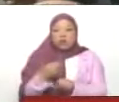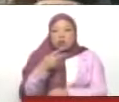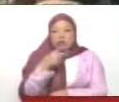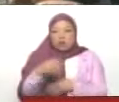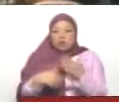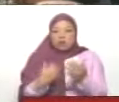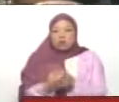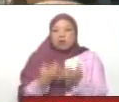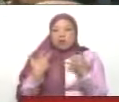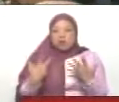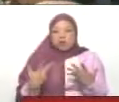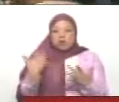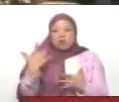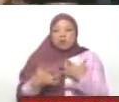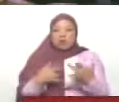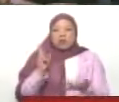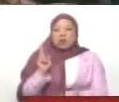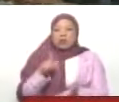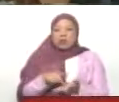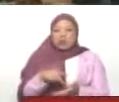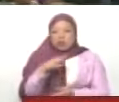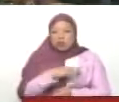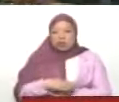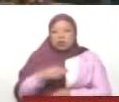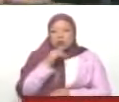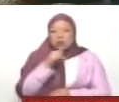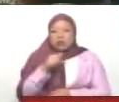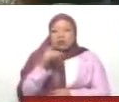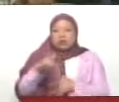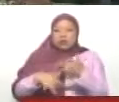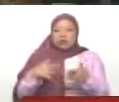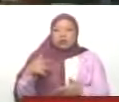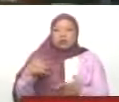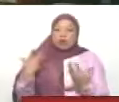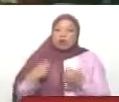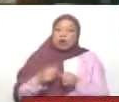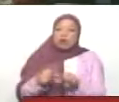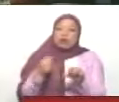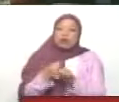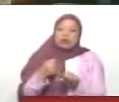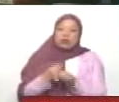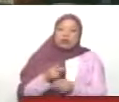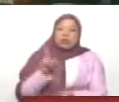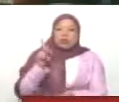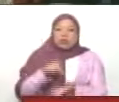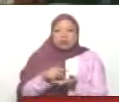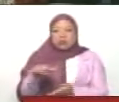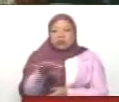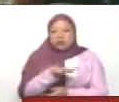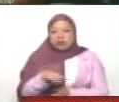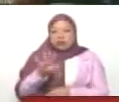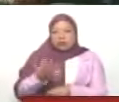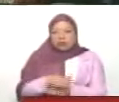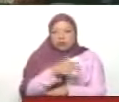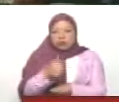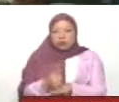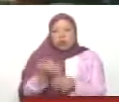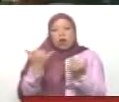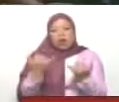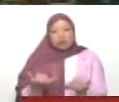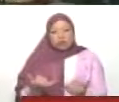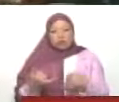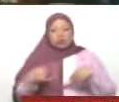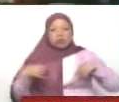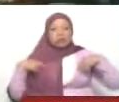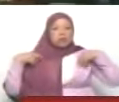que es el vértice 1, donde ese vértice va a darle continuidad, por supuesto, en ese primer momento